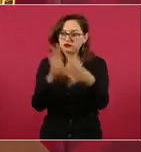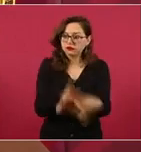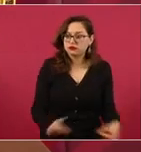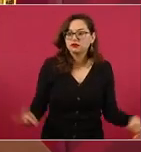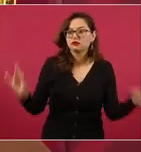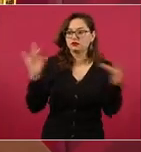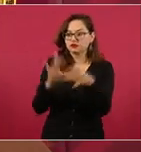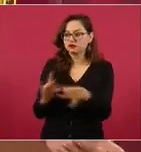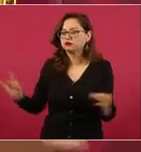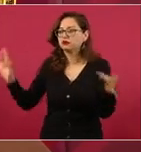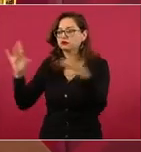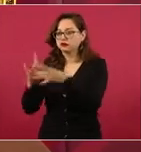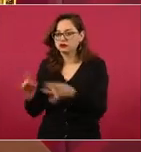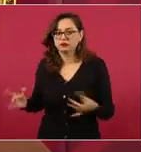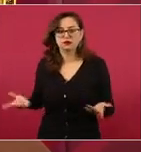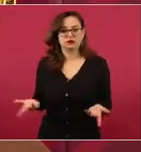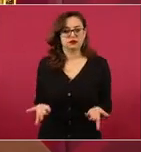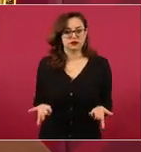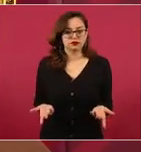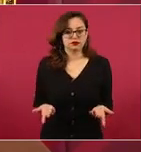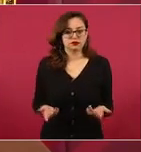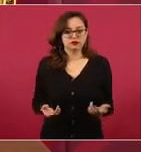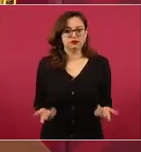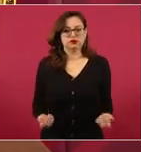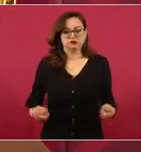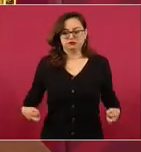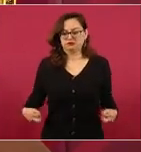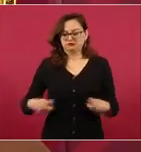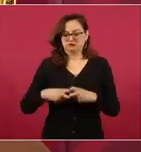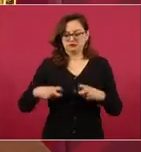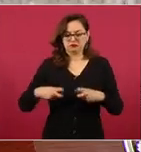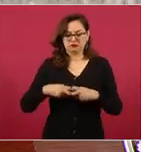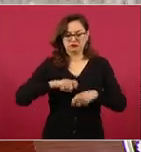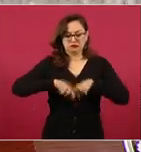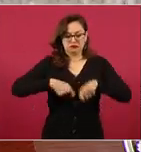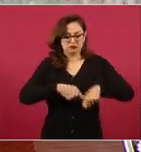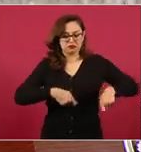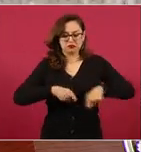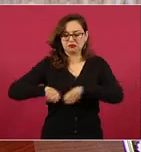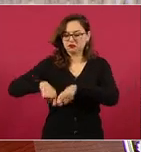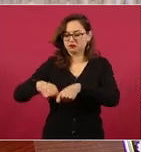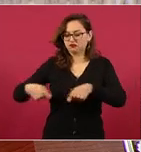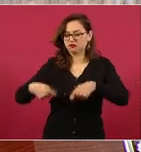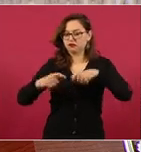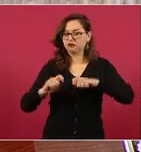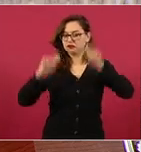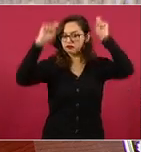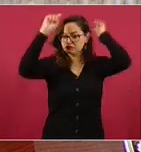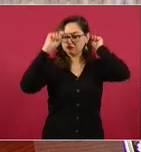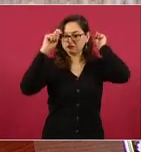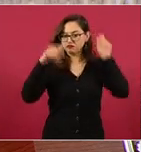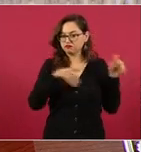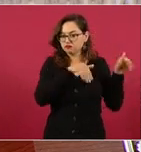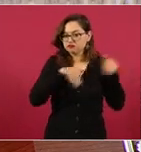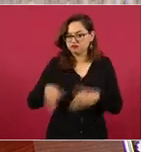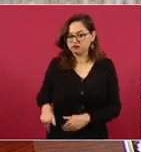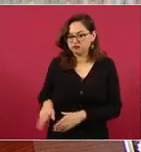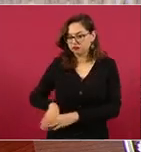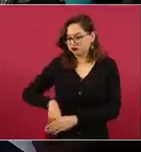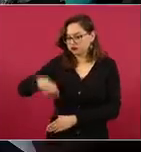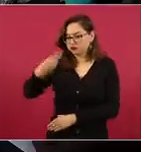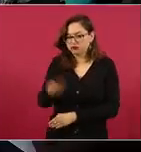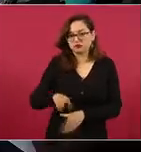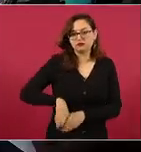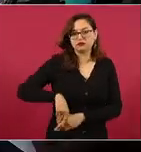¿sí? Pónganse sus tenis, un sombrero, su morral y sus volantes, y vayan casa